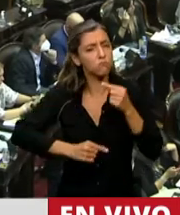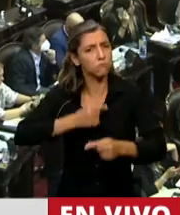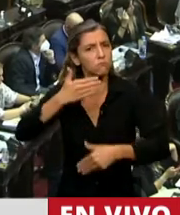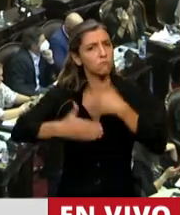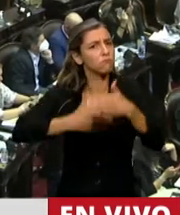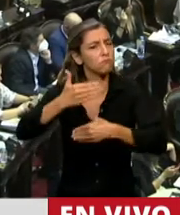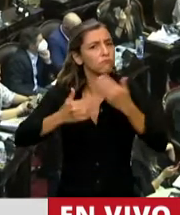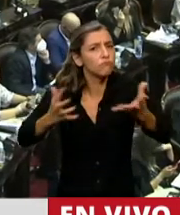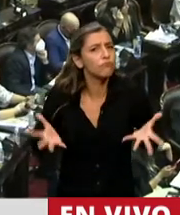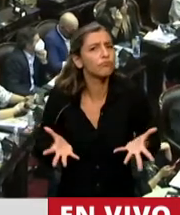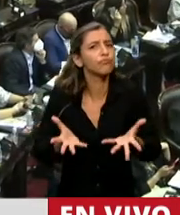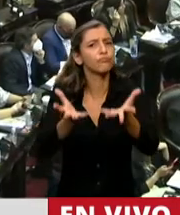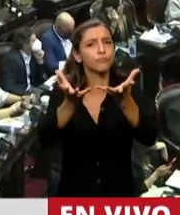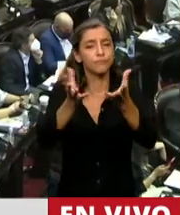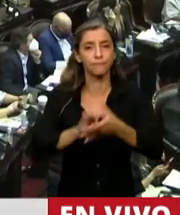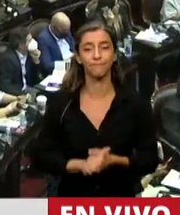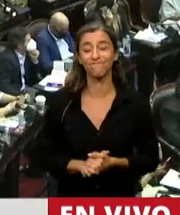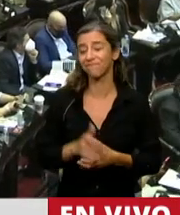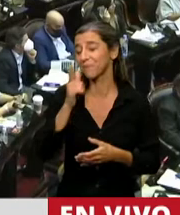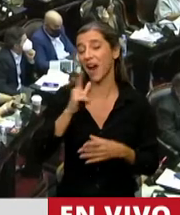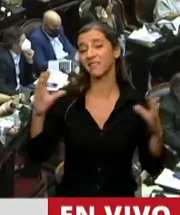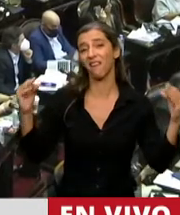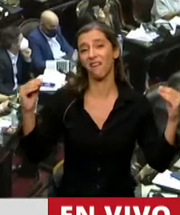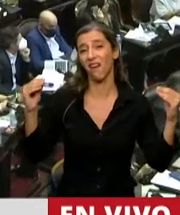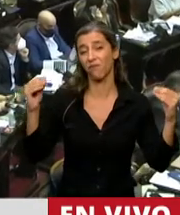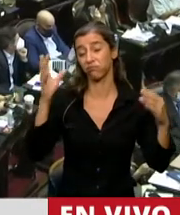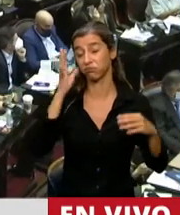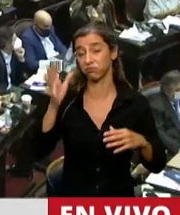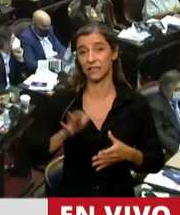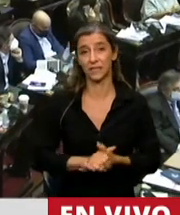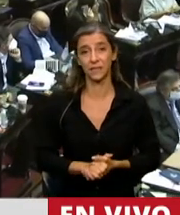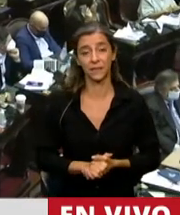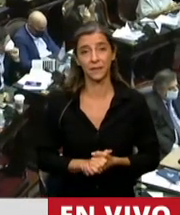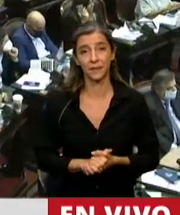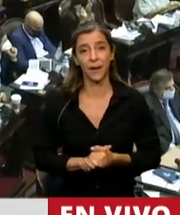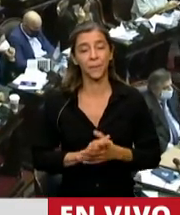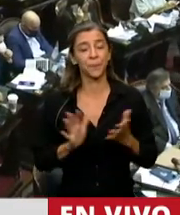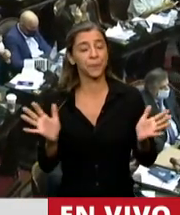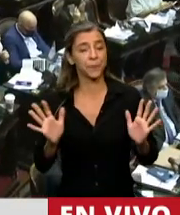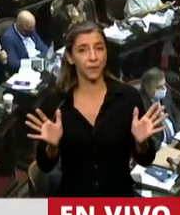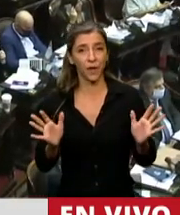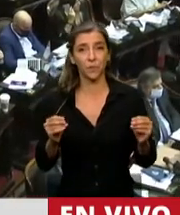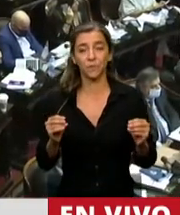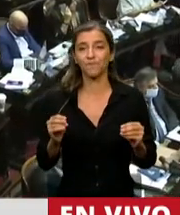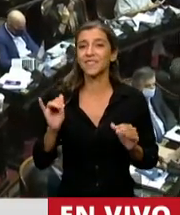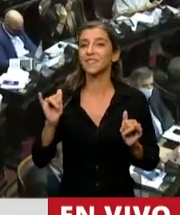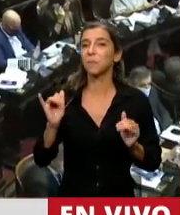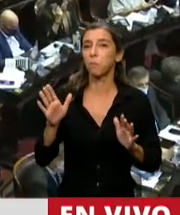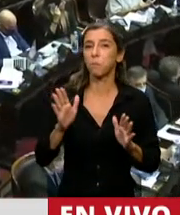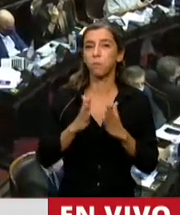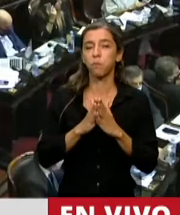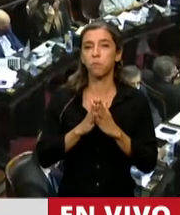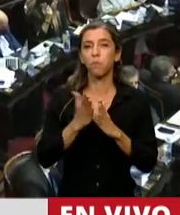y desarrollo. Parece que hay mucha bulla. Sí. No obstante eso, señor... Podemos,